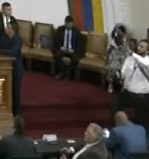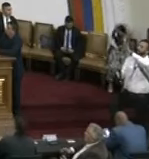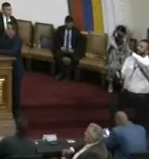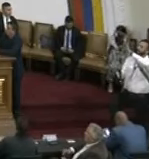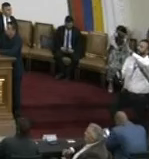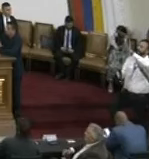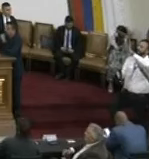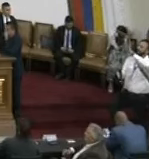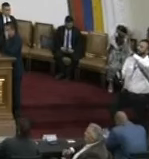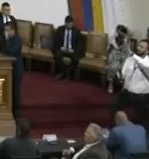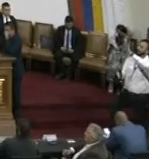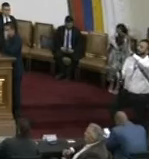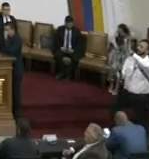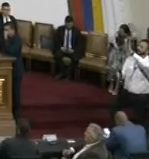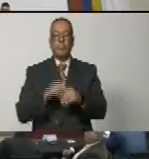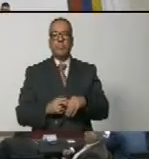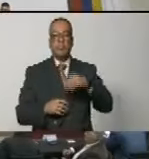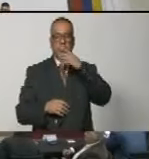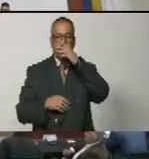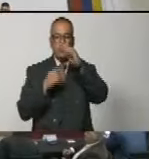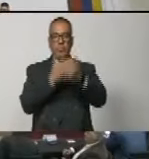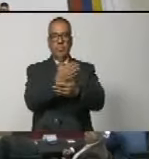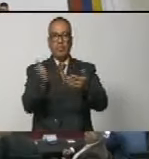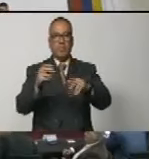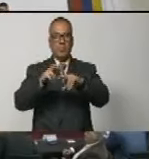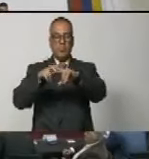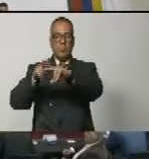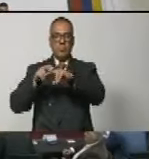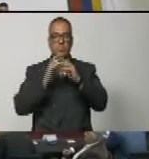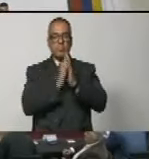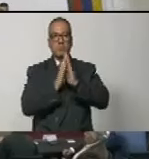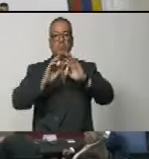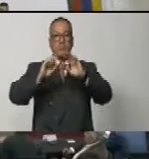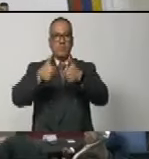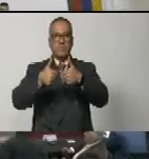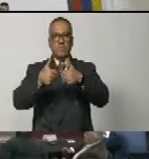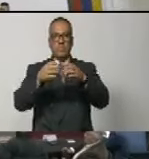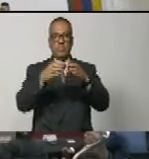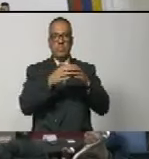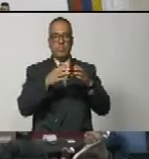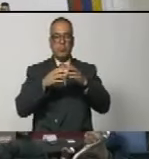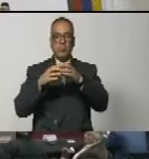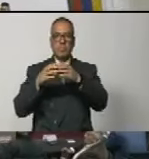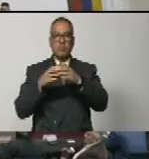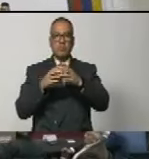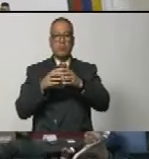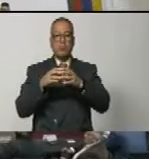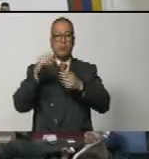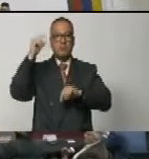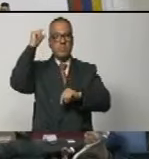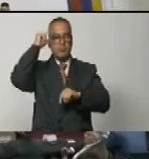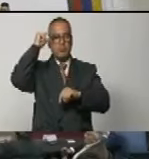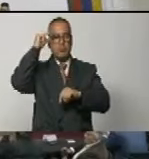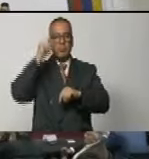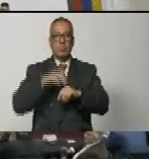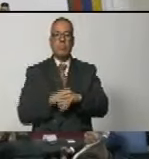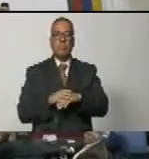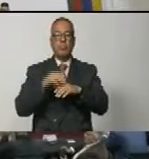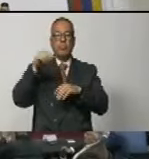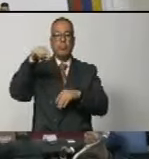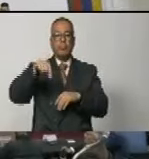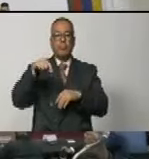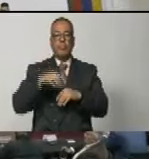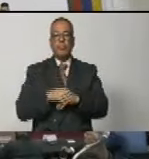República Bolivariana de Venezuela. Sírvanse a ocupar sus curules para dar inicio a la sesión ordinaria del día de